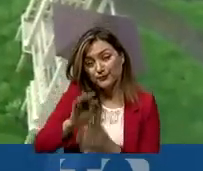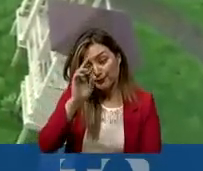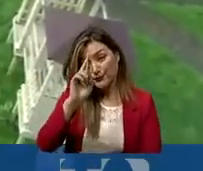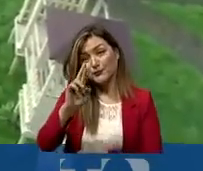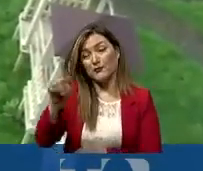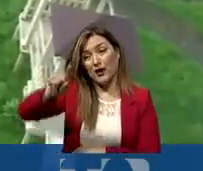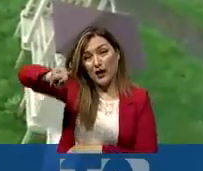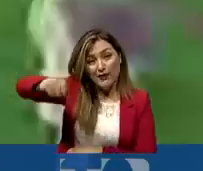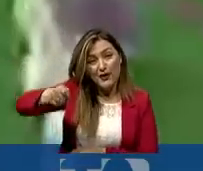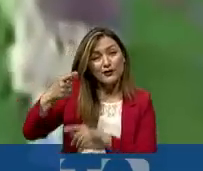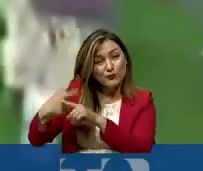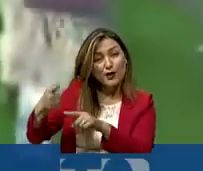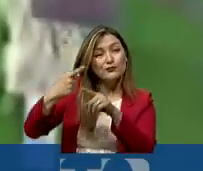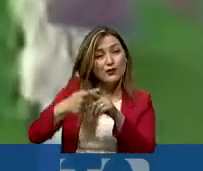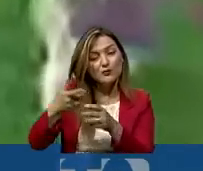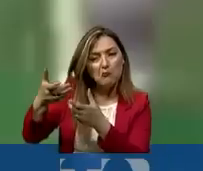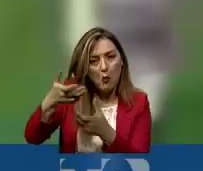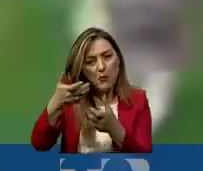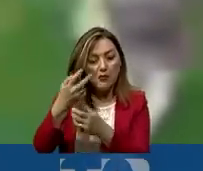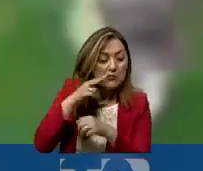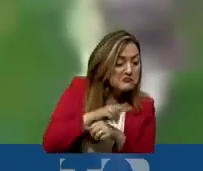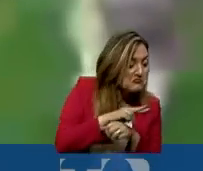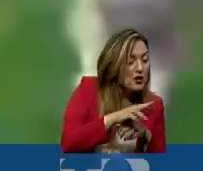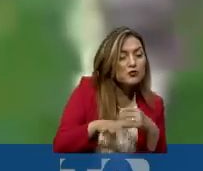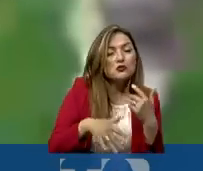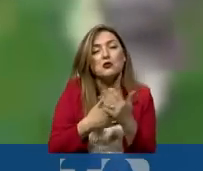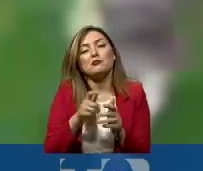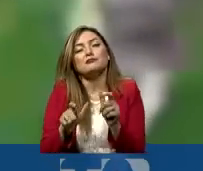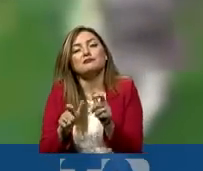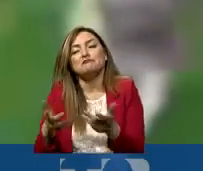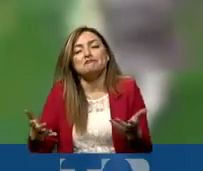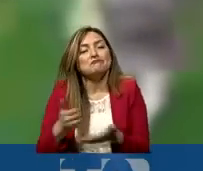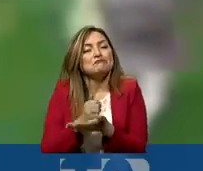los canales de televisión, vienen los bomberos, viene todo